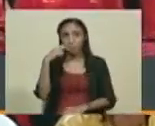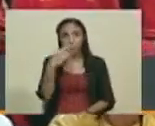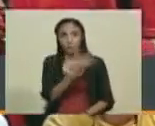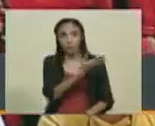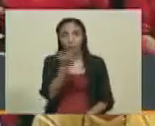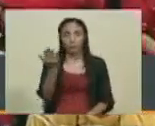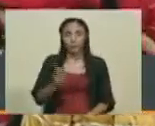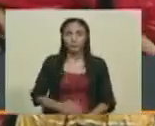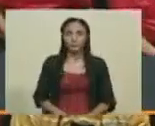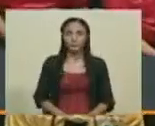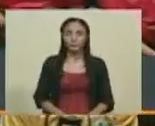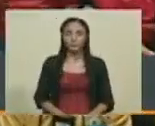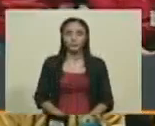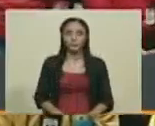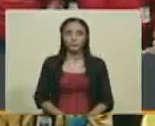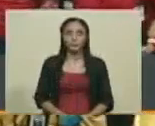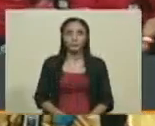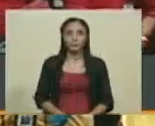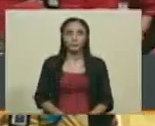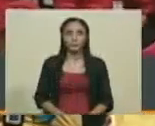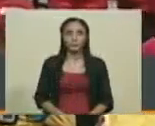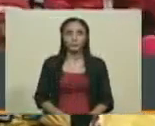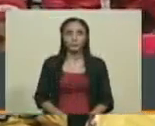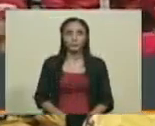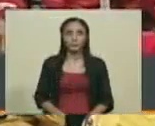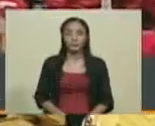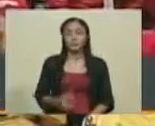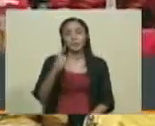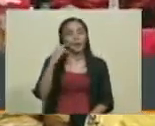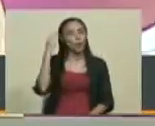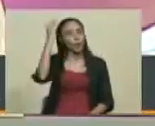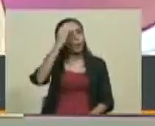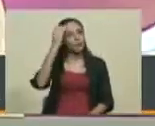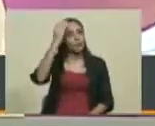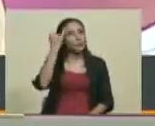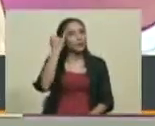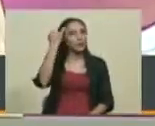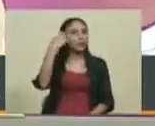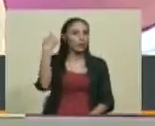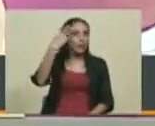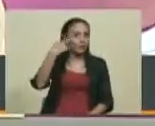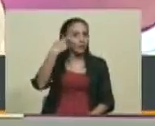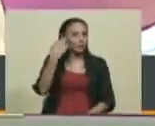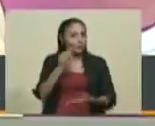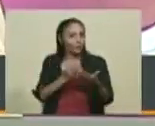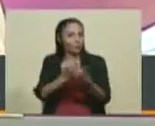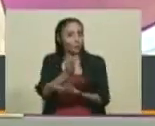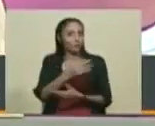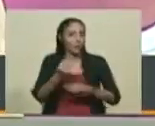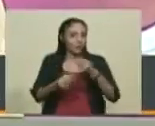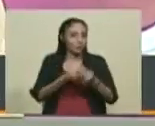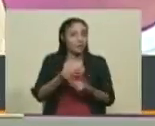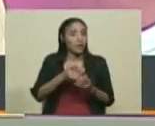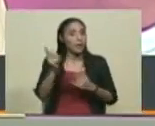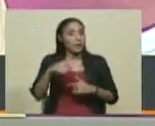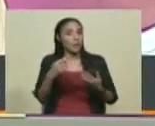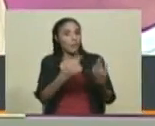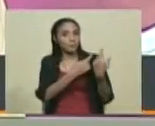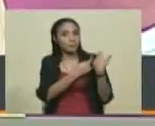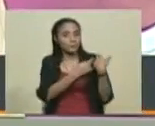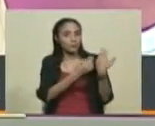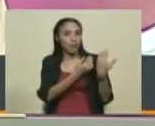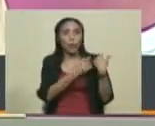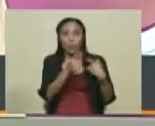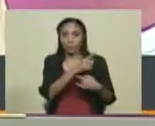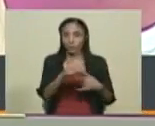Veo en ustedes la conciencia plena de lo que hay que hacer y además ya veo el compromiso. Ustedes son